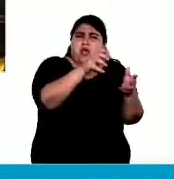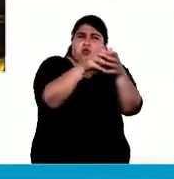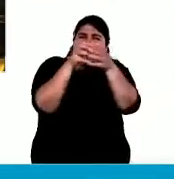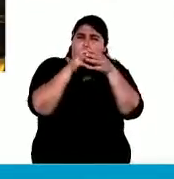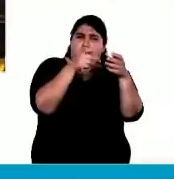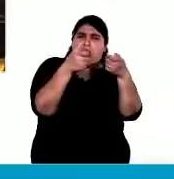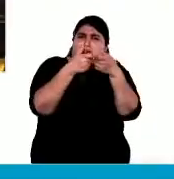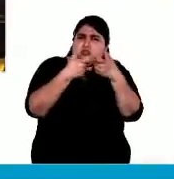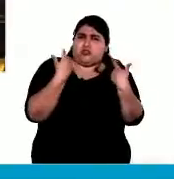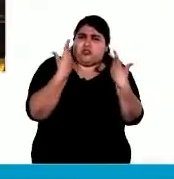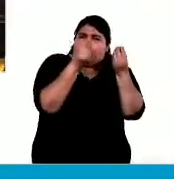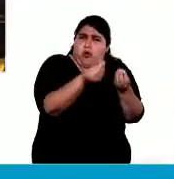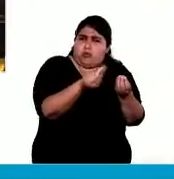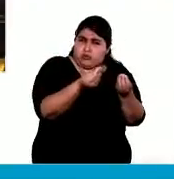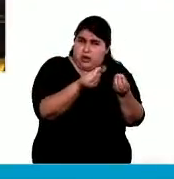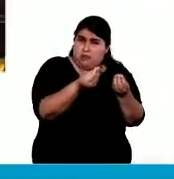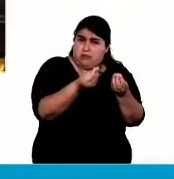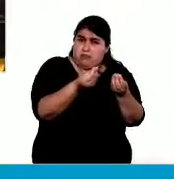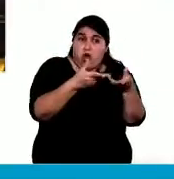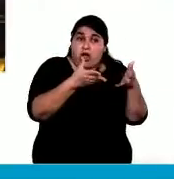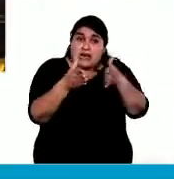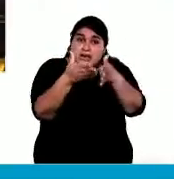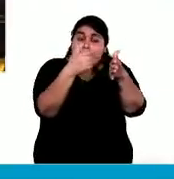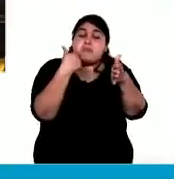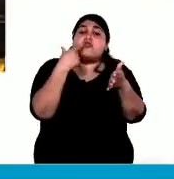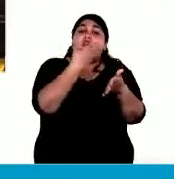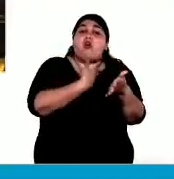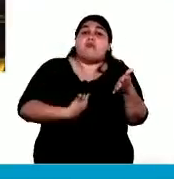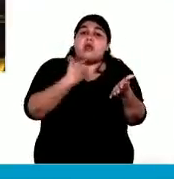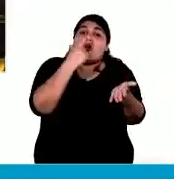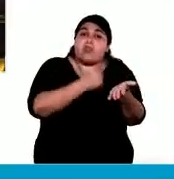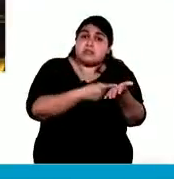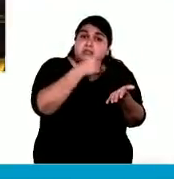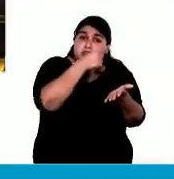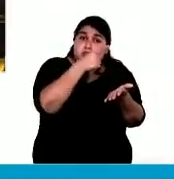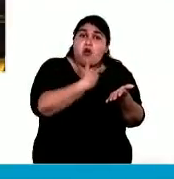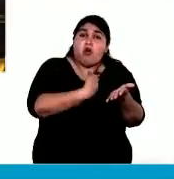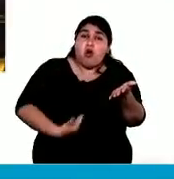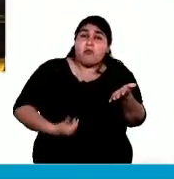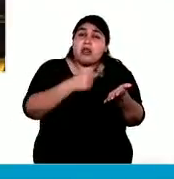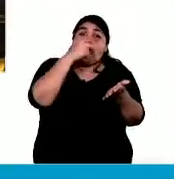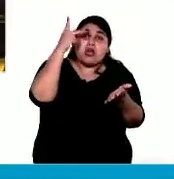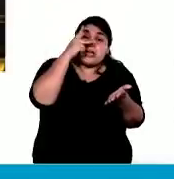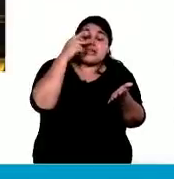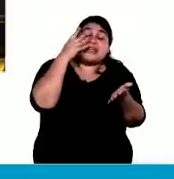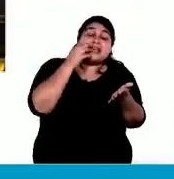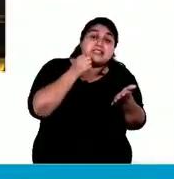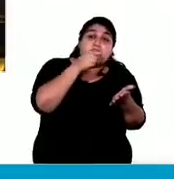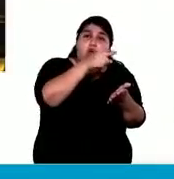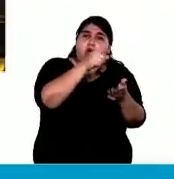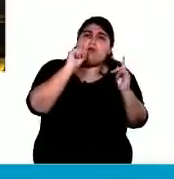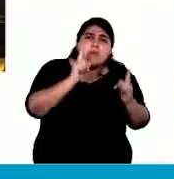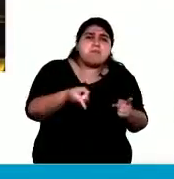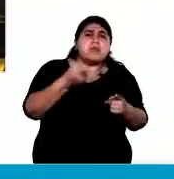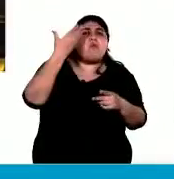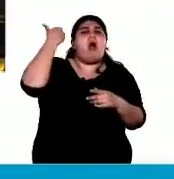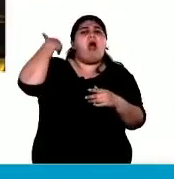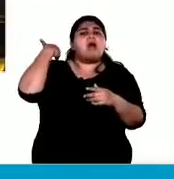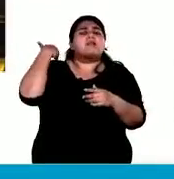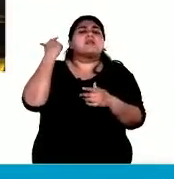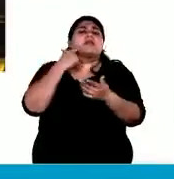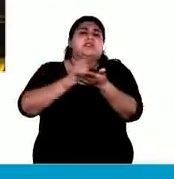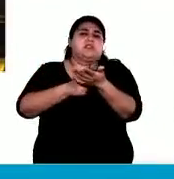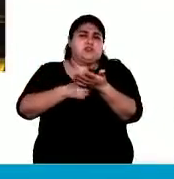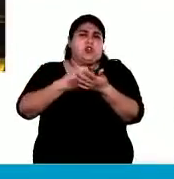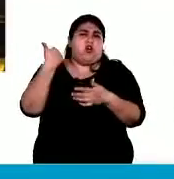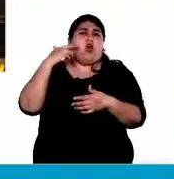acompañamos el camino que ha tomado el gobierno del gobernador ha significado por favor es el mismo que en su momento tomaron dualde y